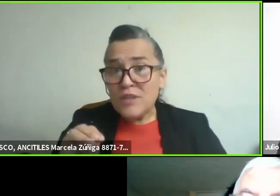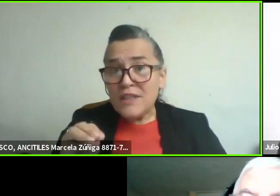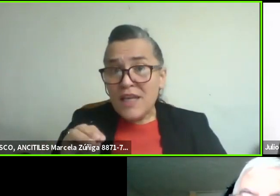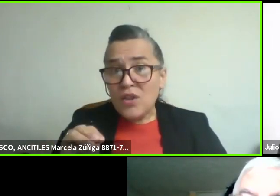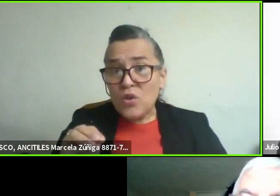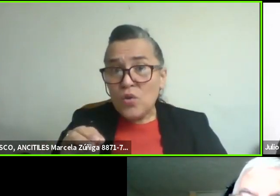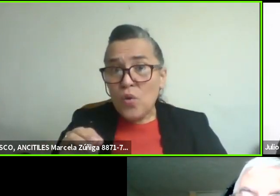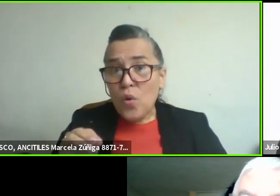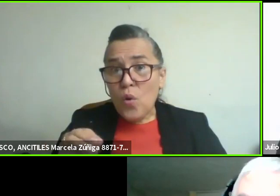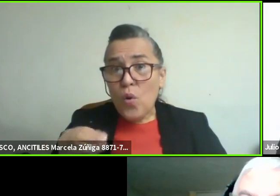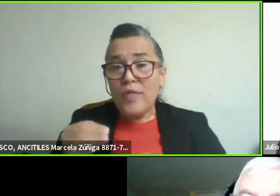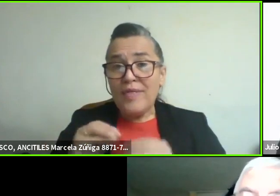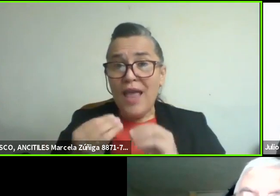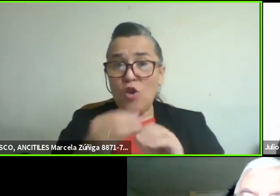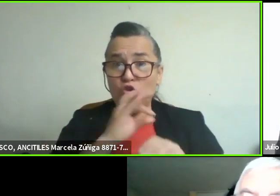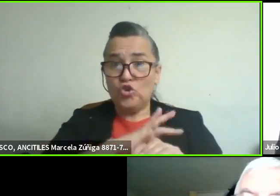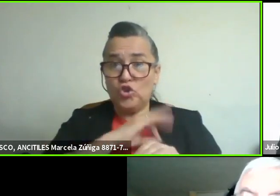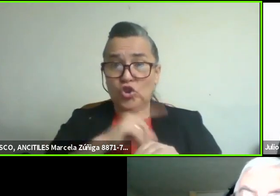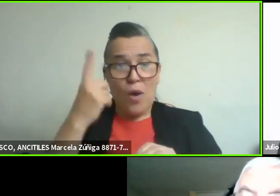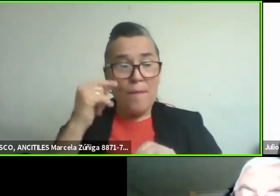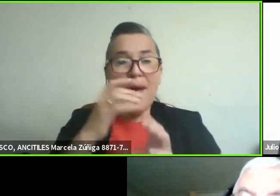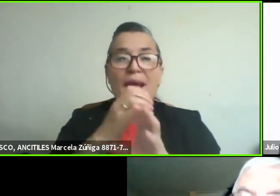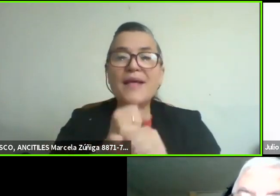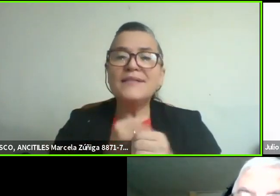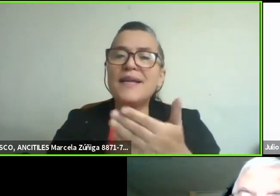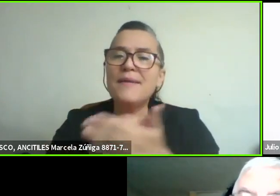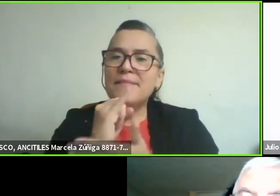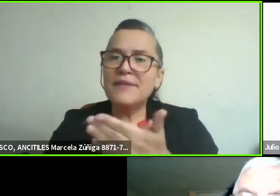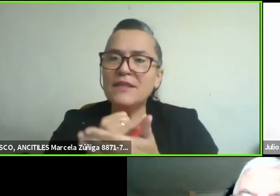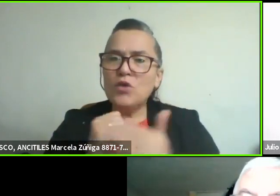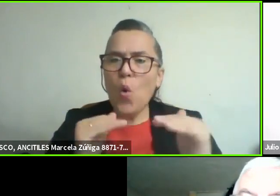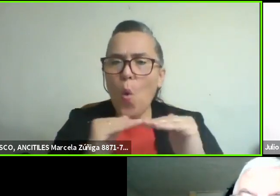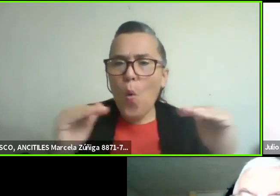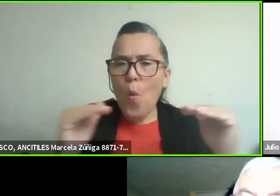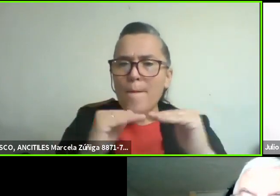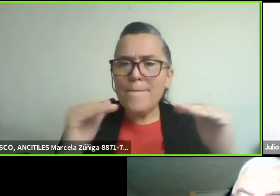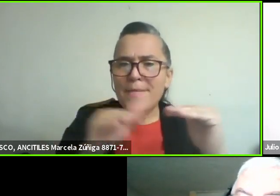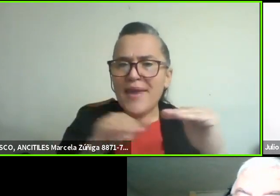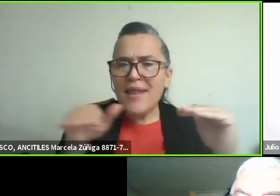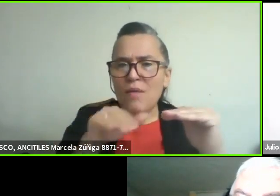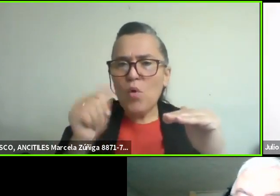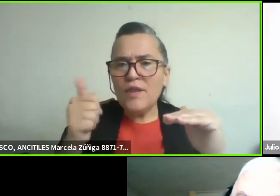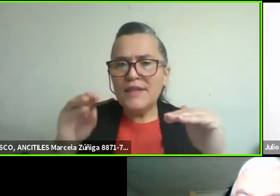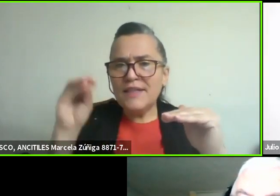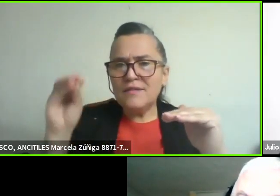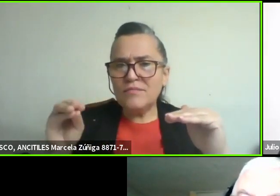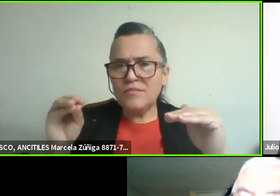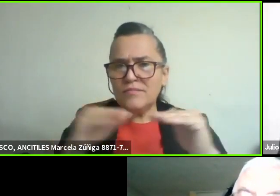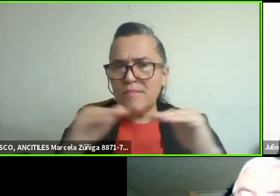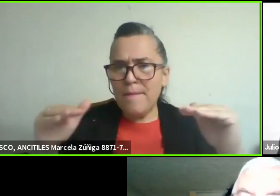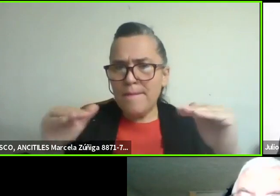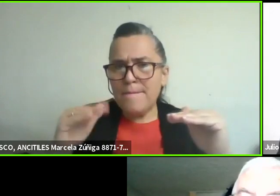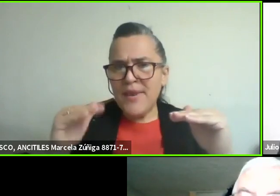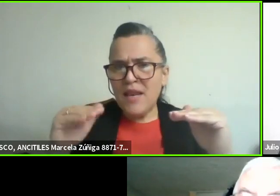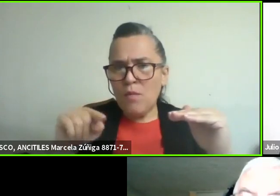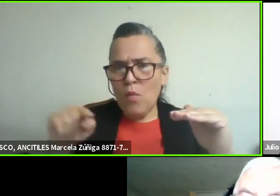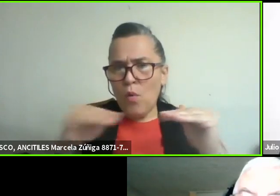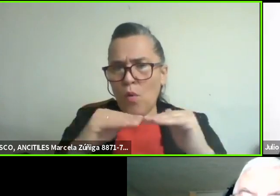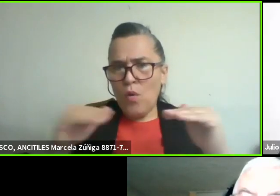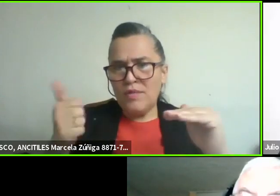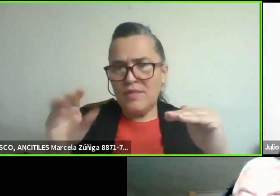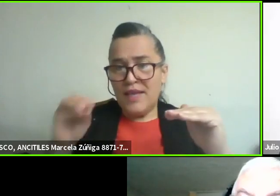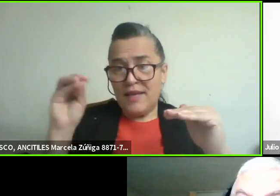académicas de sus docentes para hacer investigación un piso mínimo del 10% todas son medidas de diferente tipo que se pueden ir